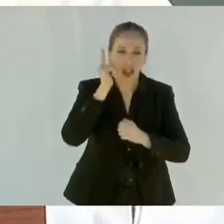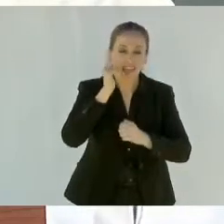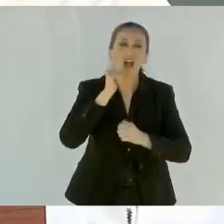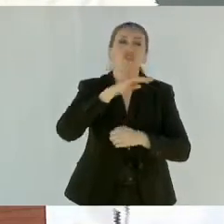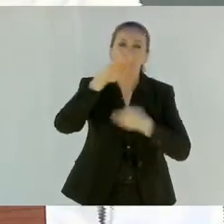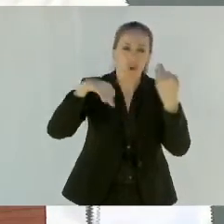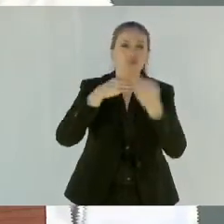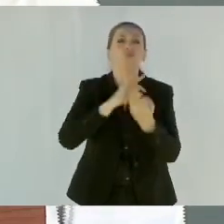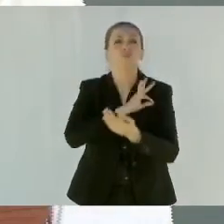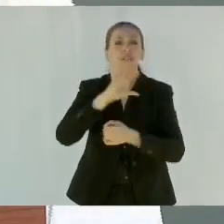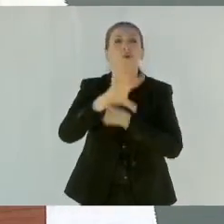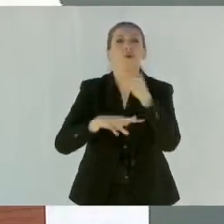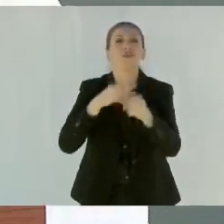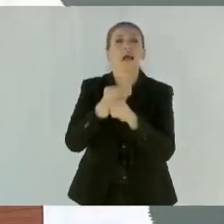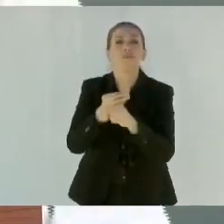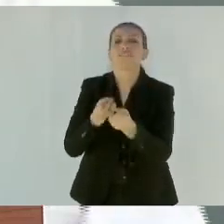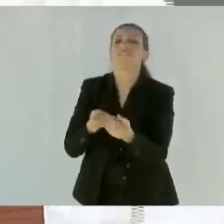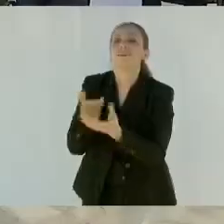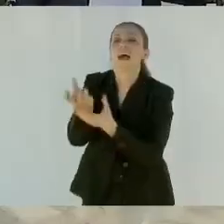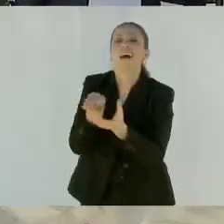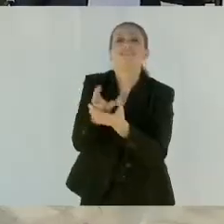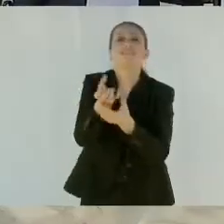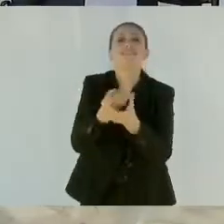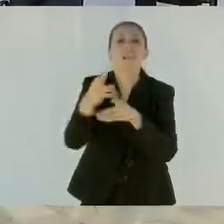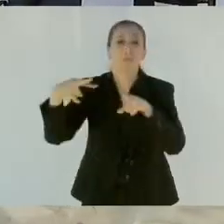públicas. Muchas gracias de todo corazón.